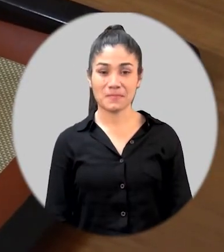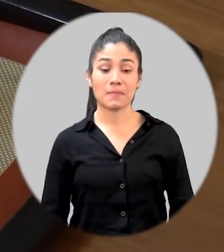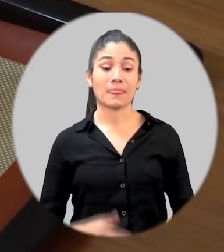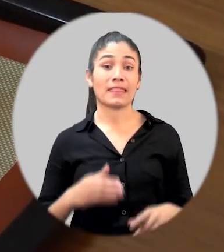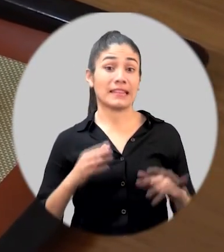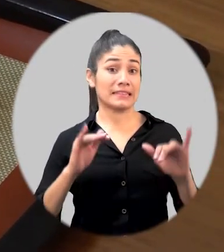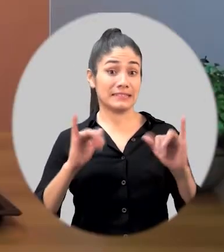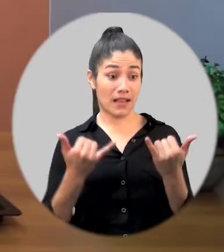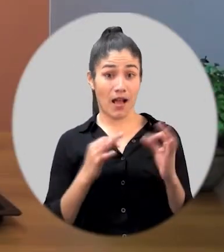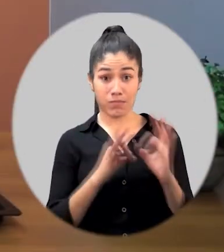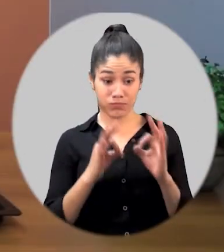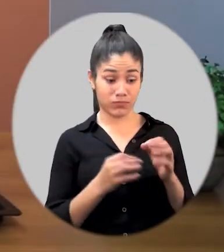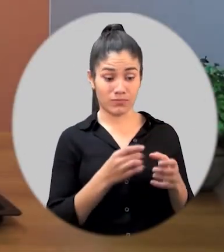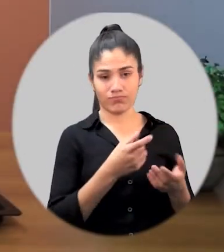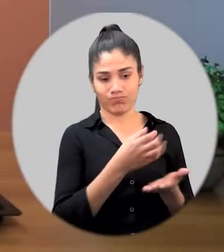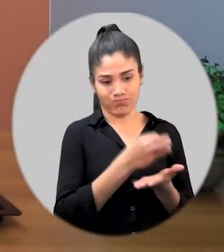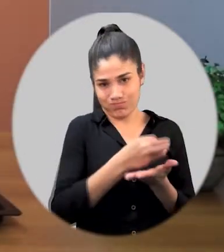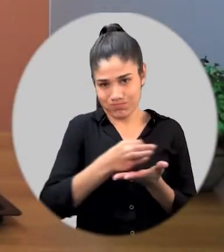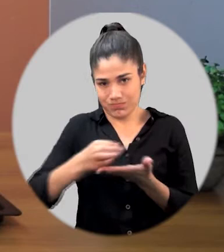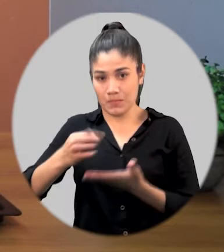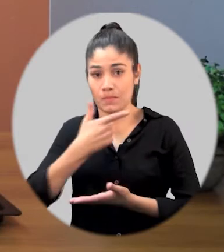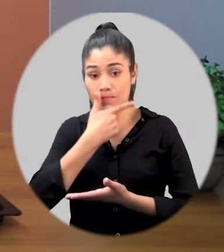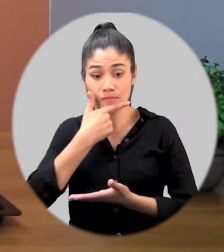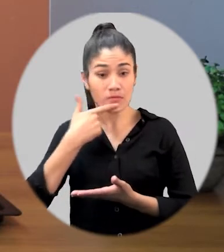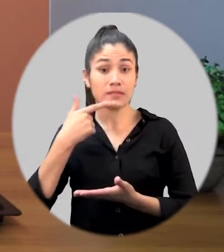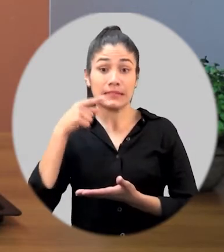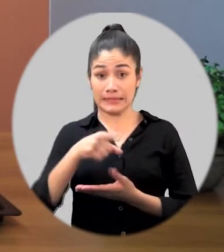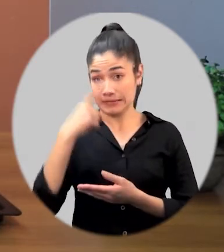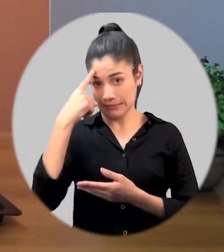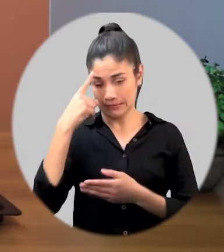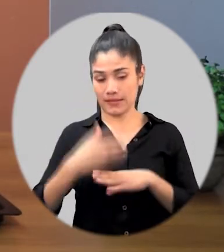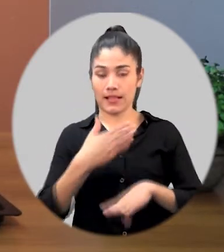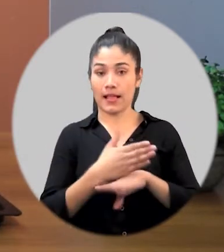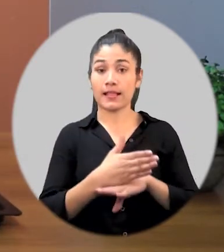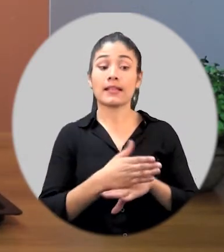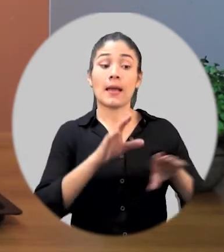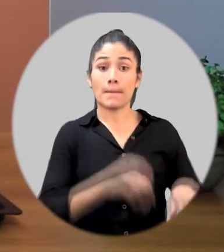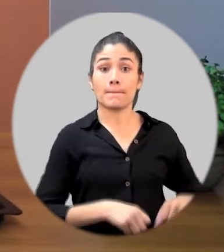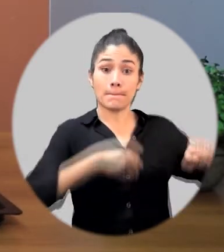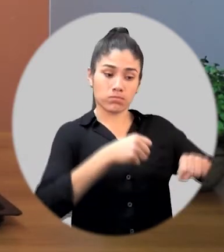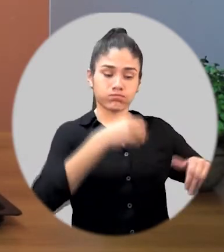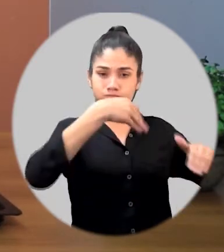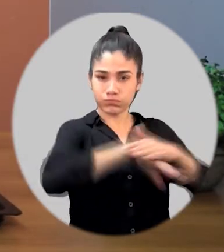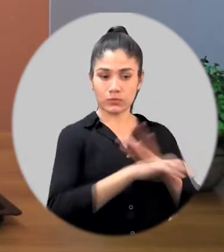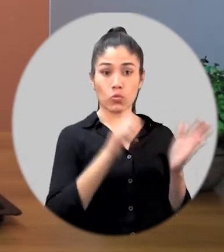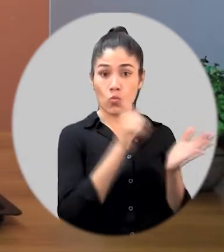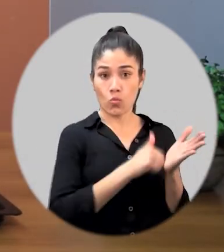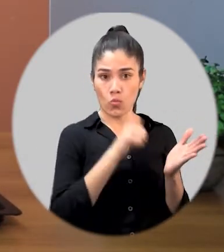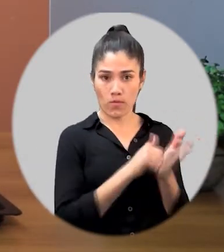Después de formar todas las bolitas, se lleva al freezer hasta que las bolitas se